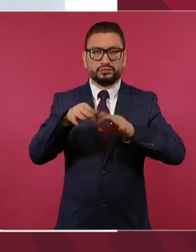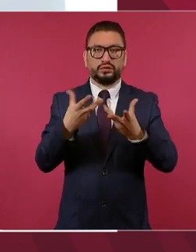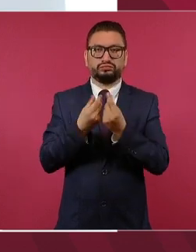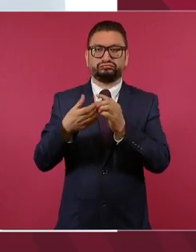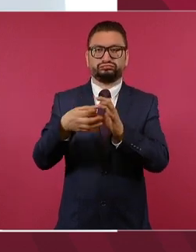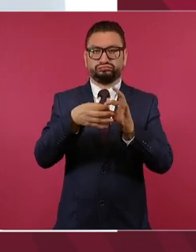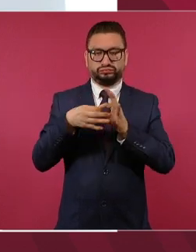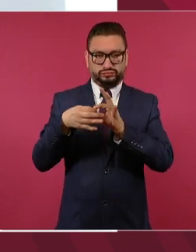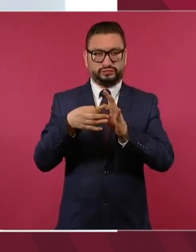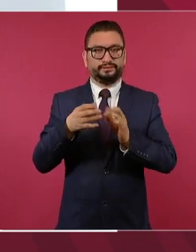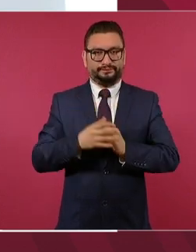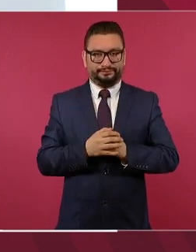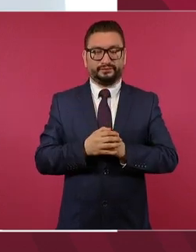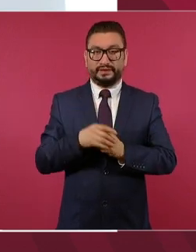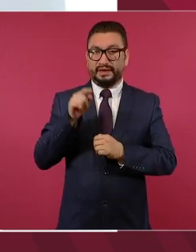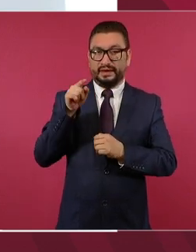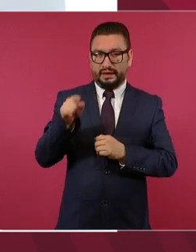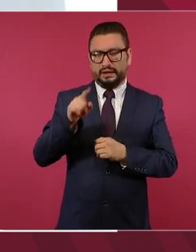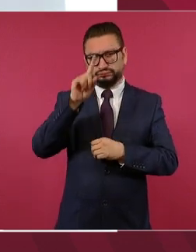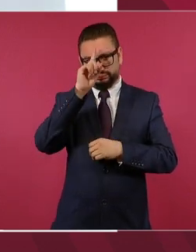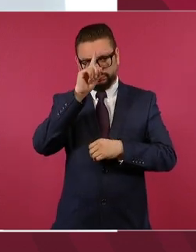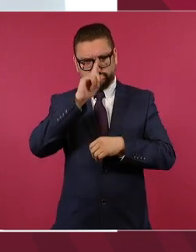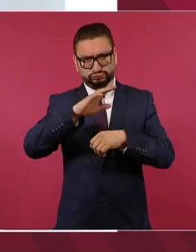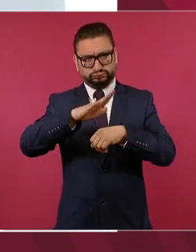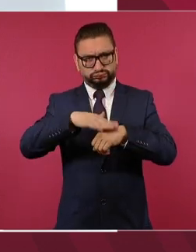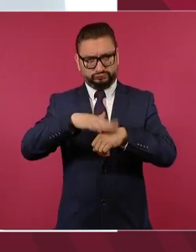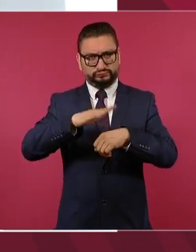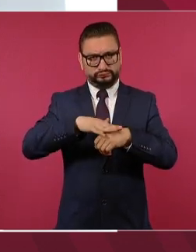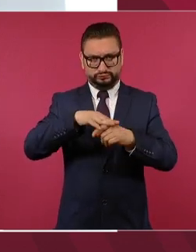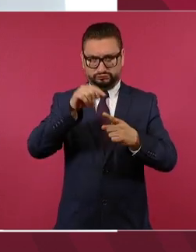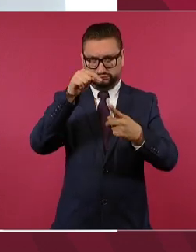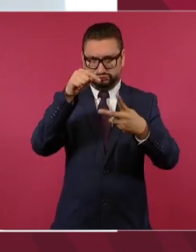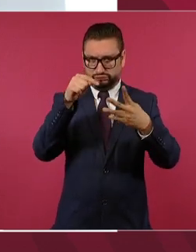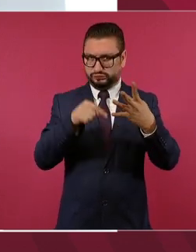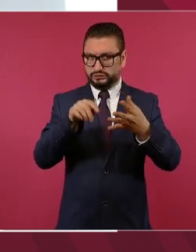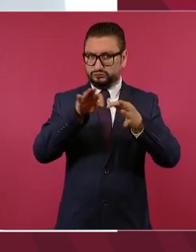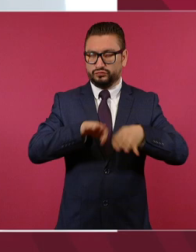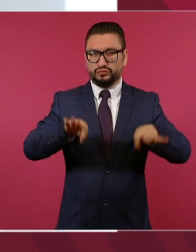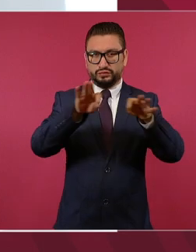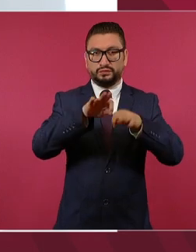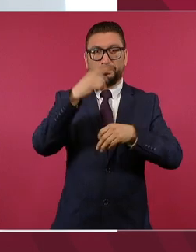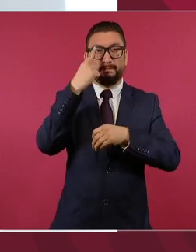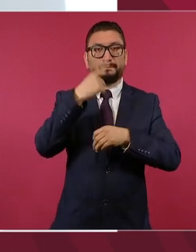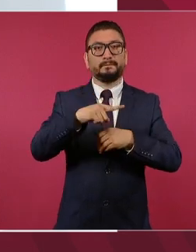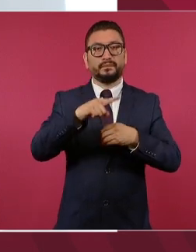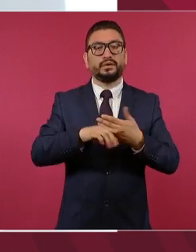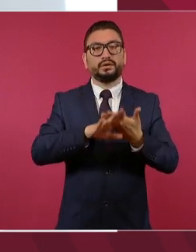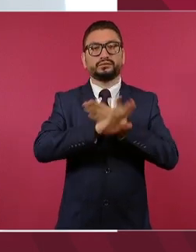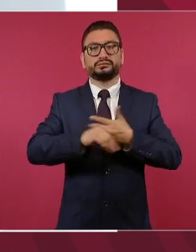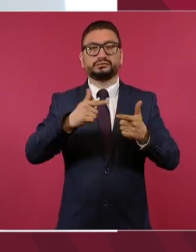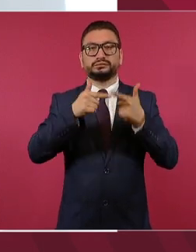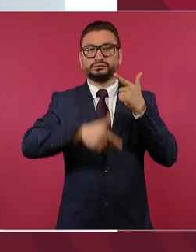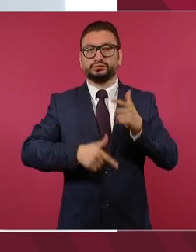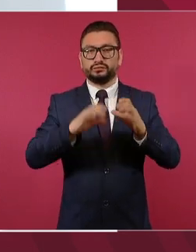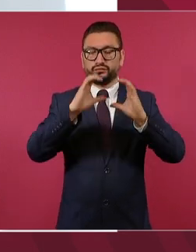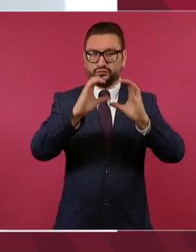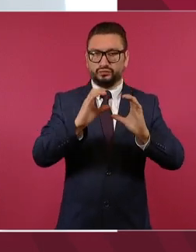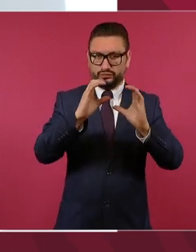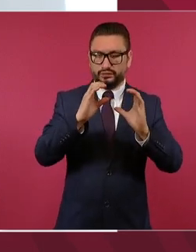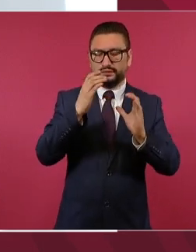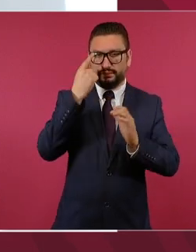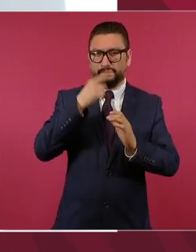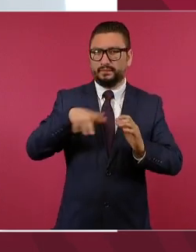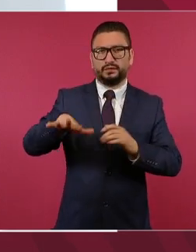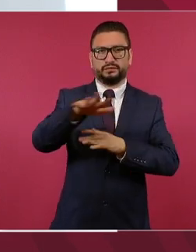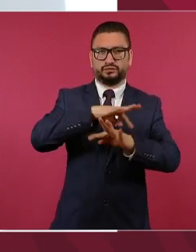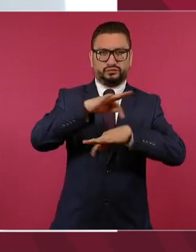conjunta. Ahí han surgido recomendaciones muy precisas y puntuales para la prevención y la preparación dirigidas a